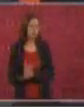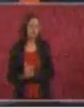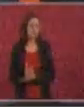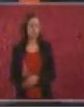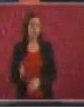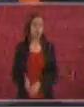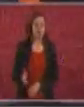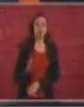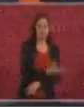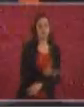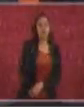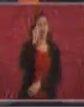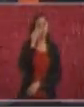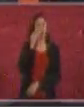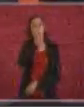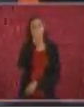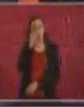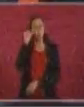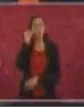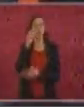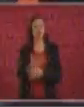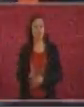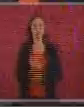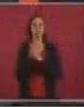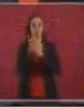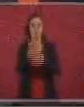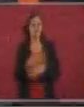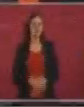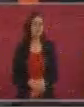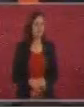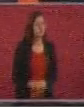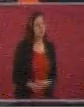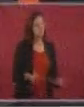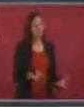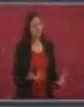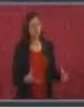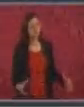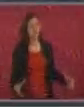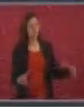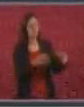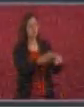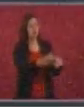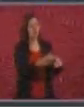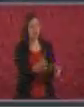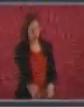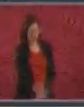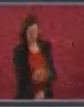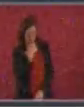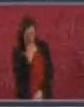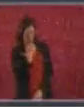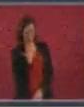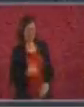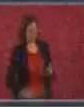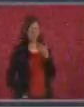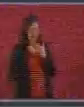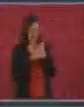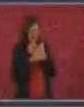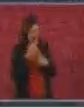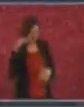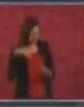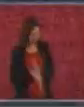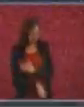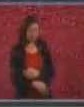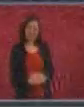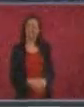no les van a dejar hacer? ¿Y qué van a hacer los locales, hablando de los locales, y lo que viene la incidencia